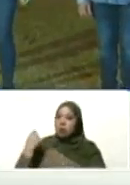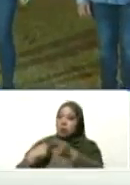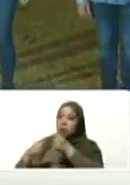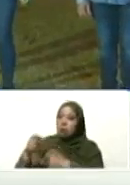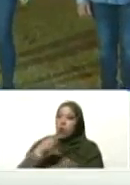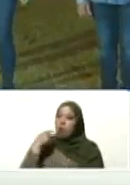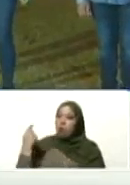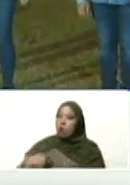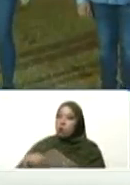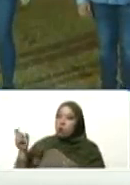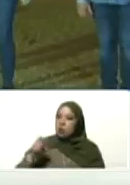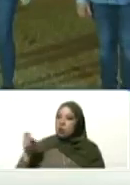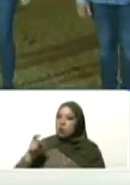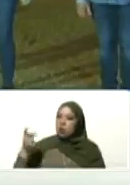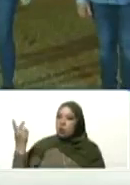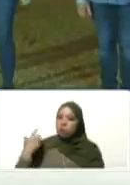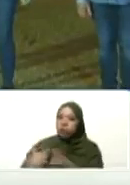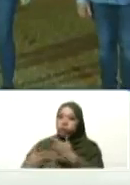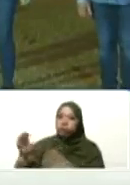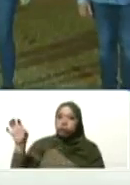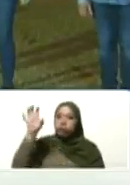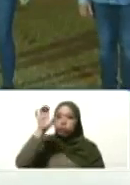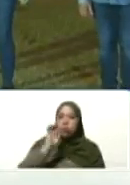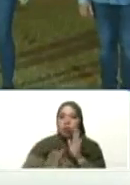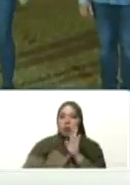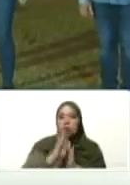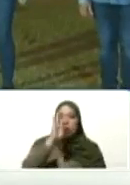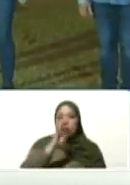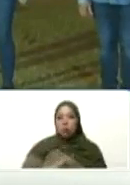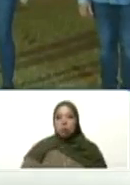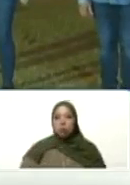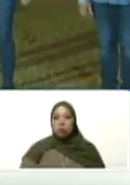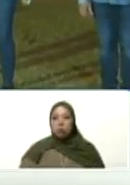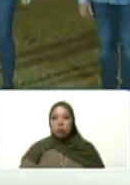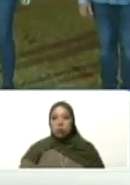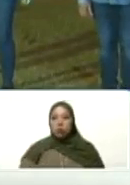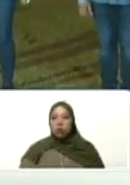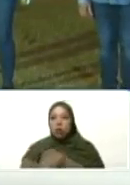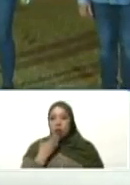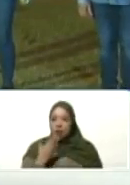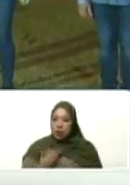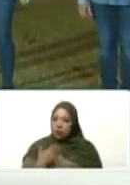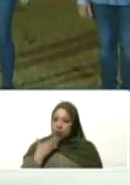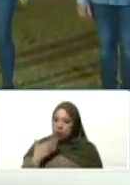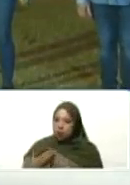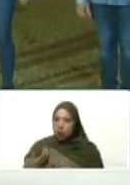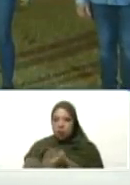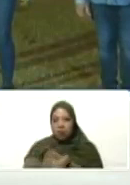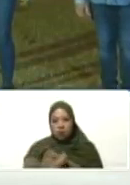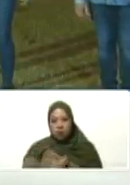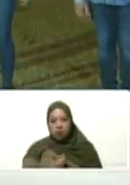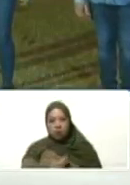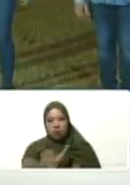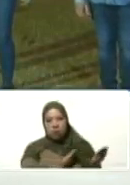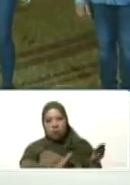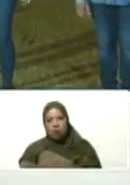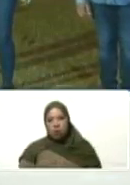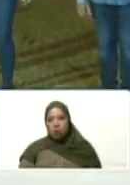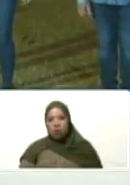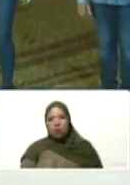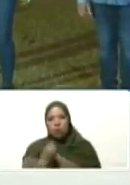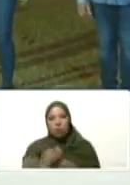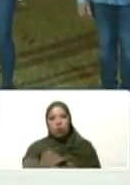está. Ir desarrollando esta vocación. Muchas gracias, alcaldesa, querida alcaldesa de Maturín,